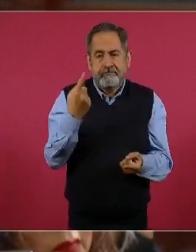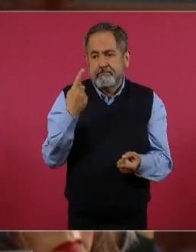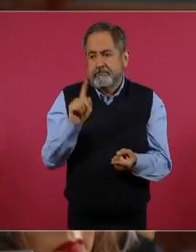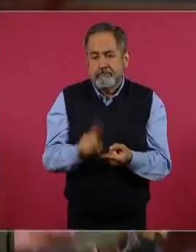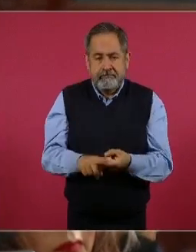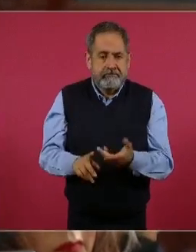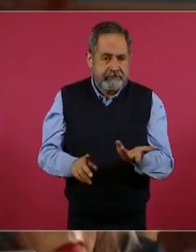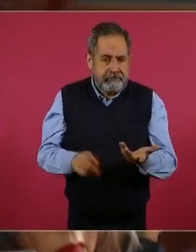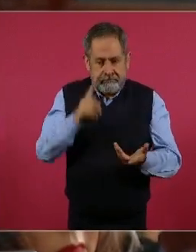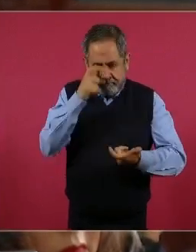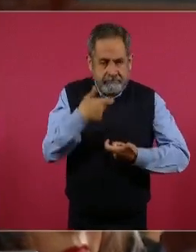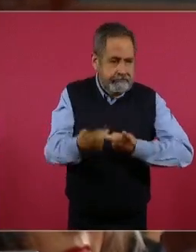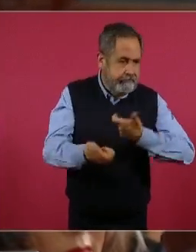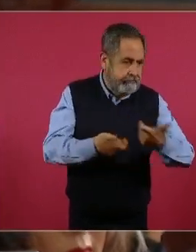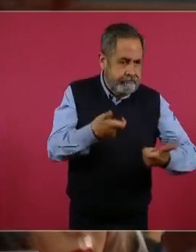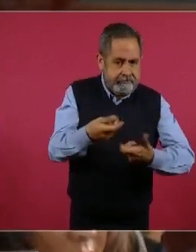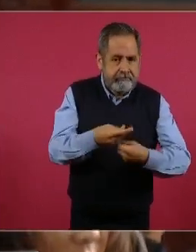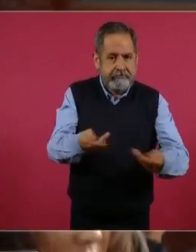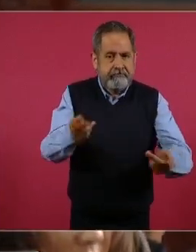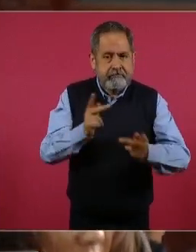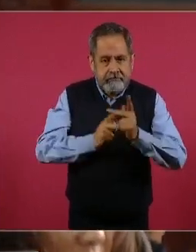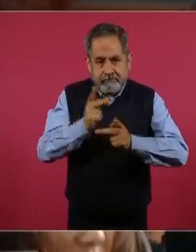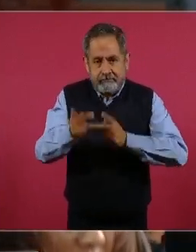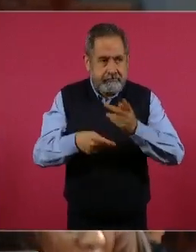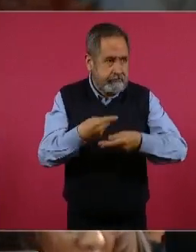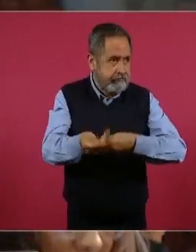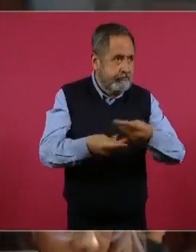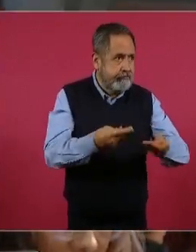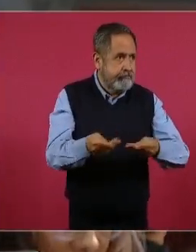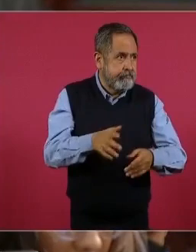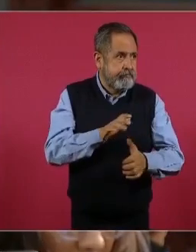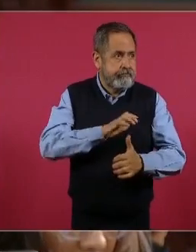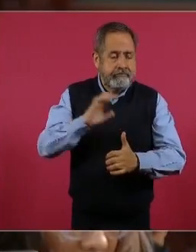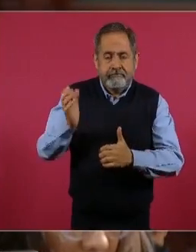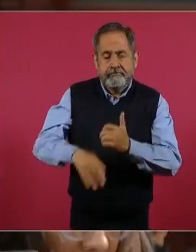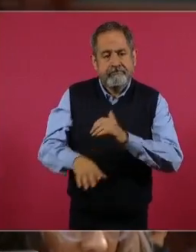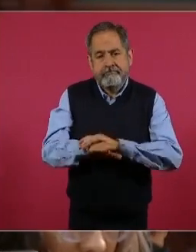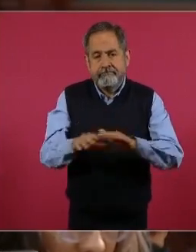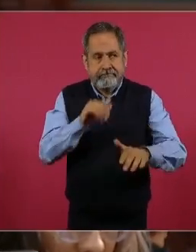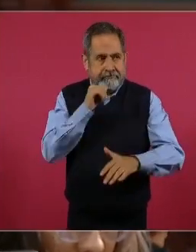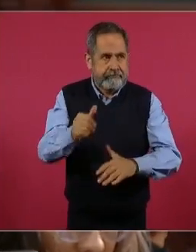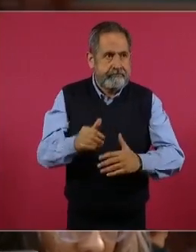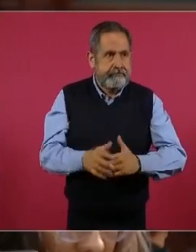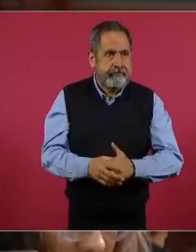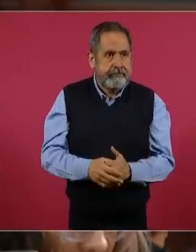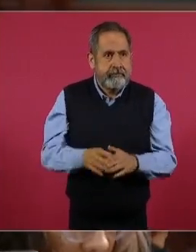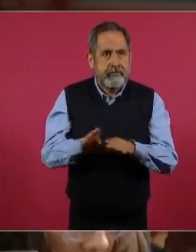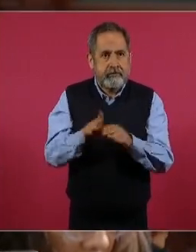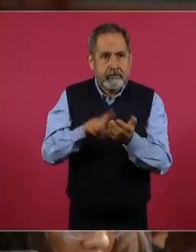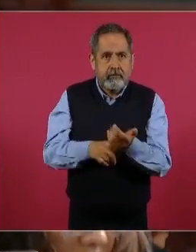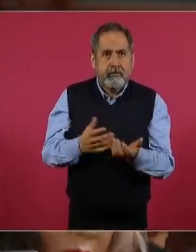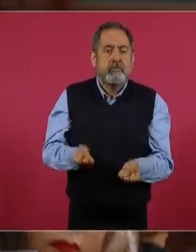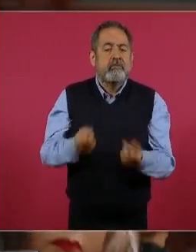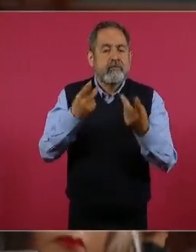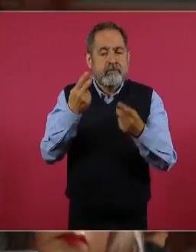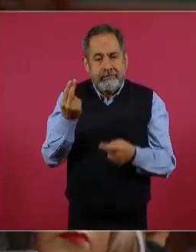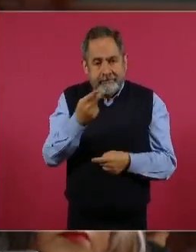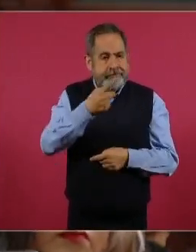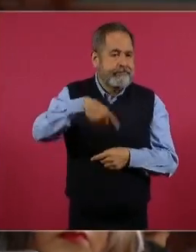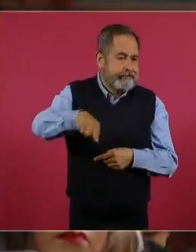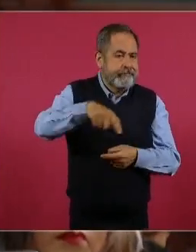no se da abasto para dar los créditos que necesitan, los seguros que necesitan comprar